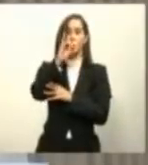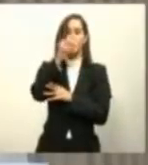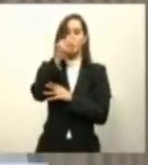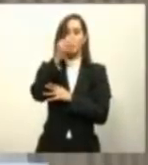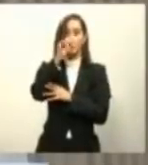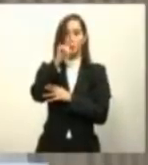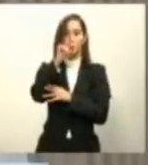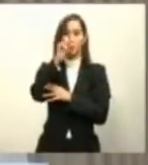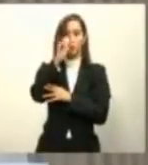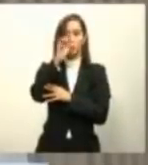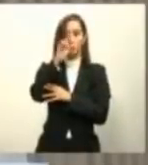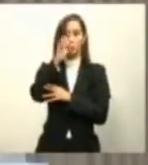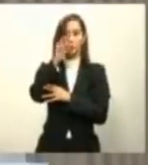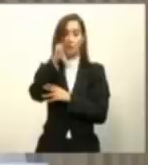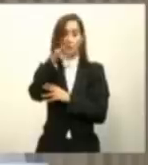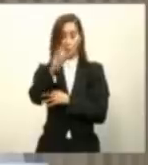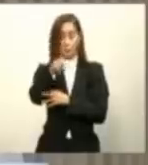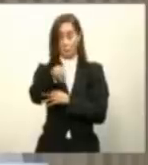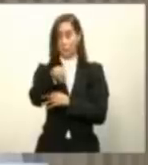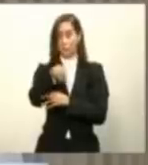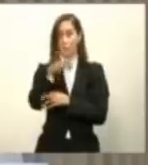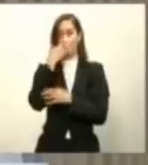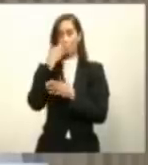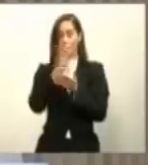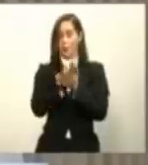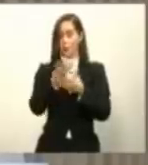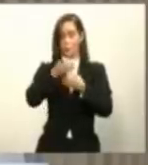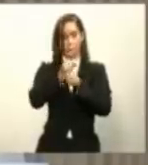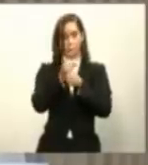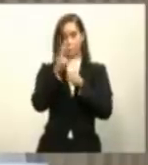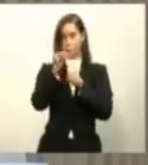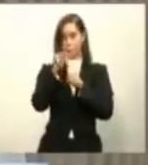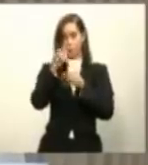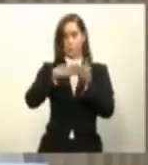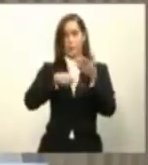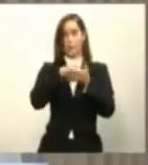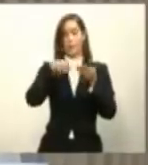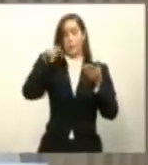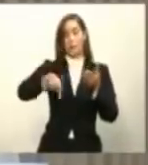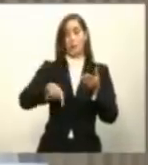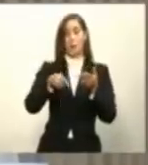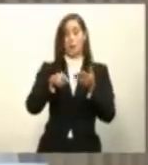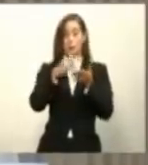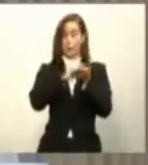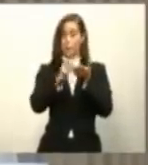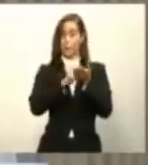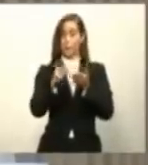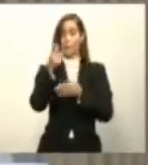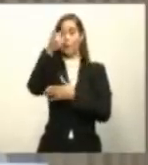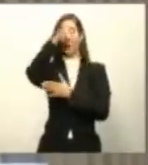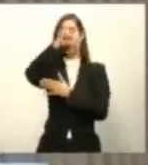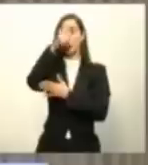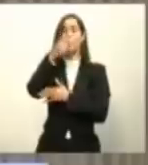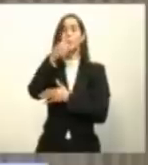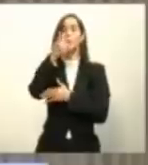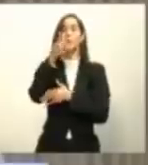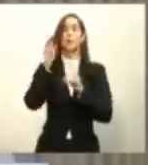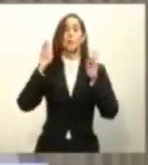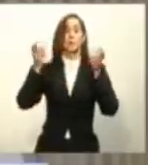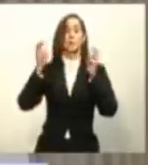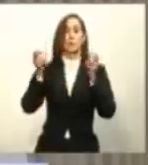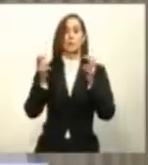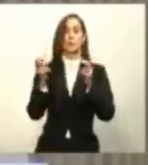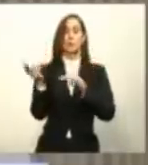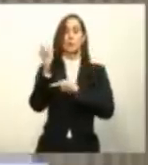Declaración adoptada en territorio dominicano el domingo 10 de enero del año 2021 en